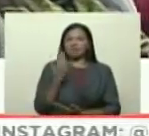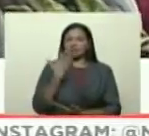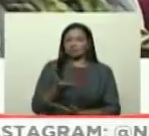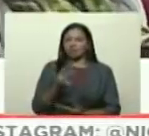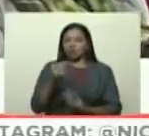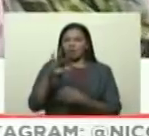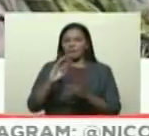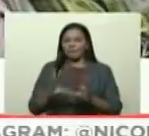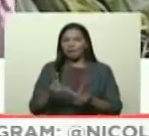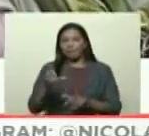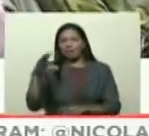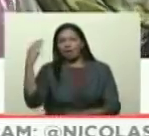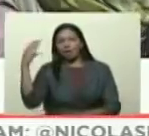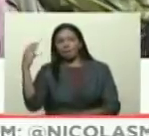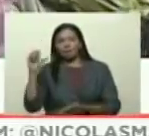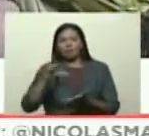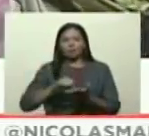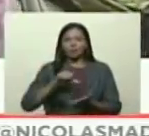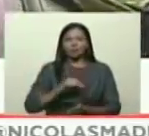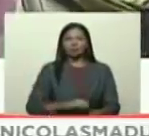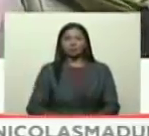la oligarquía bogotana.